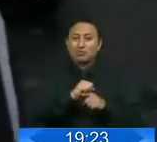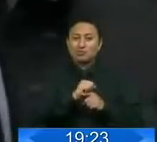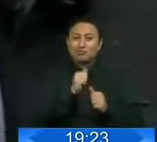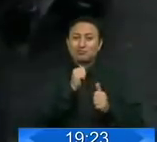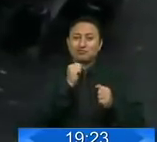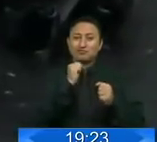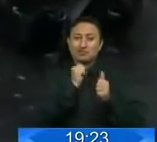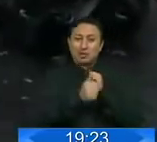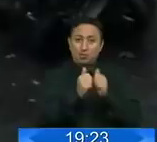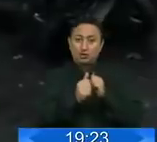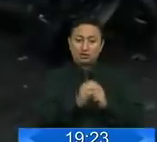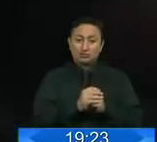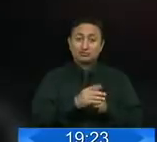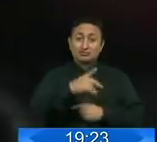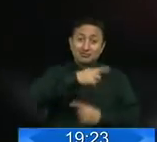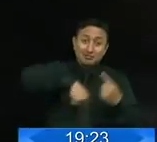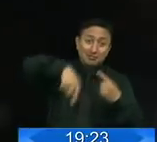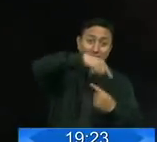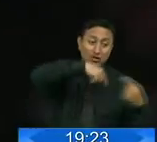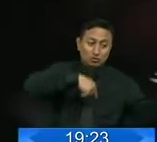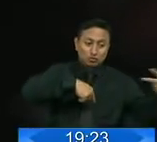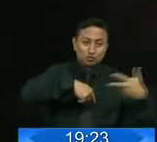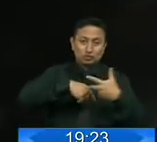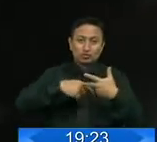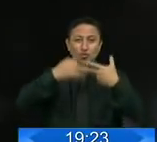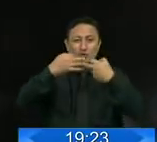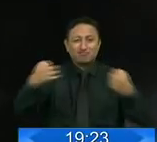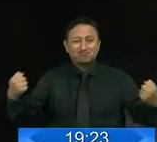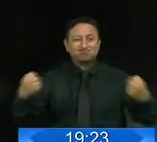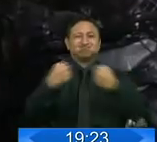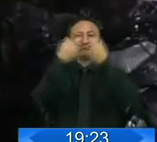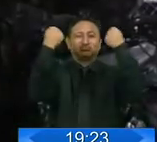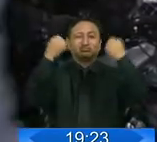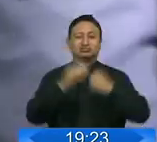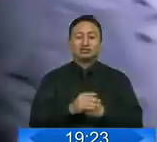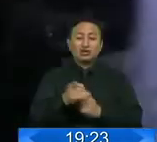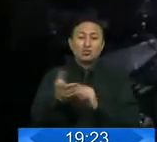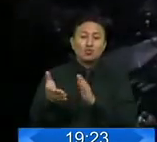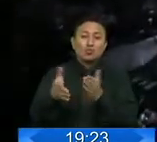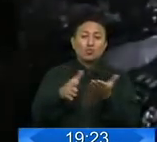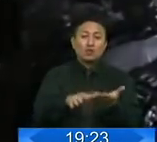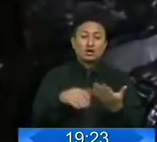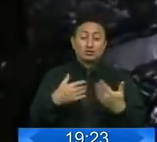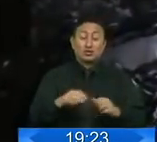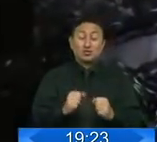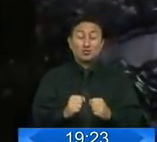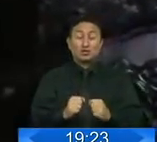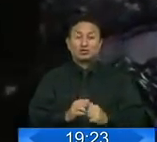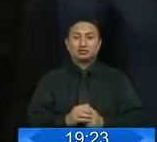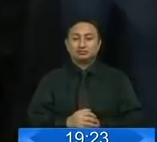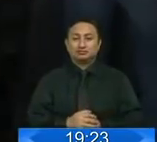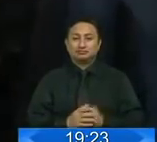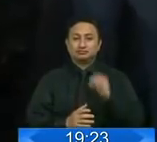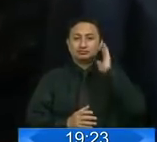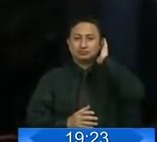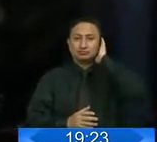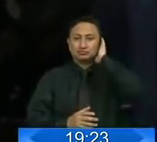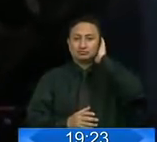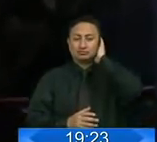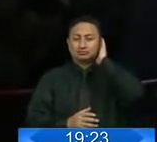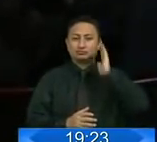su retorno, la muerte los irrumpió abruptamente, dejando un cuadro de extrema desolación. En Chimborazo,